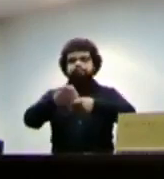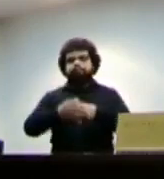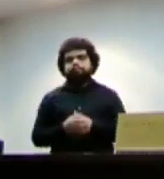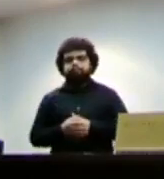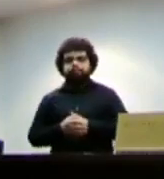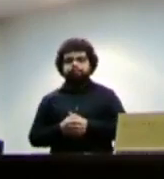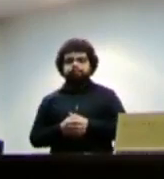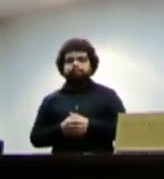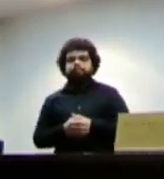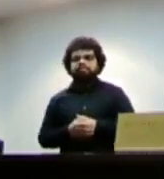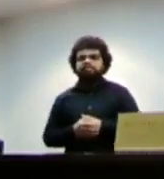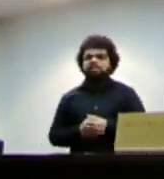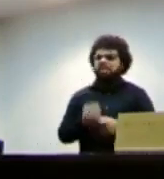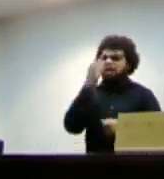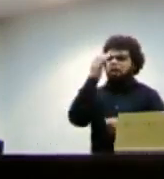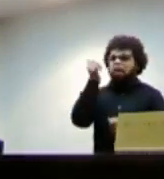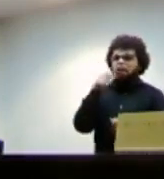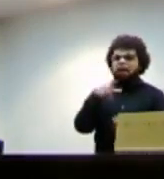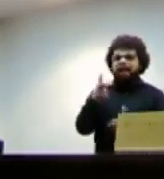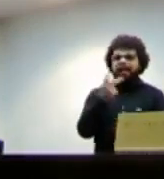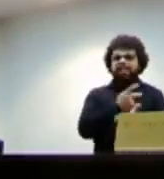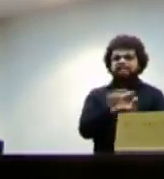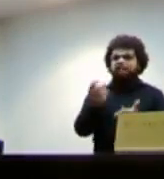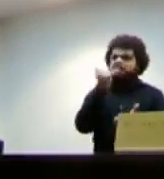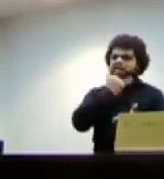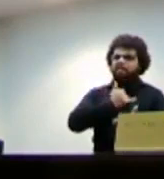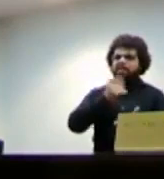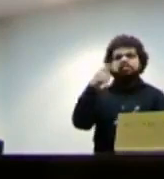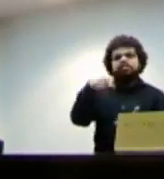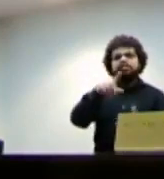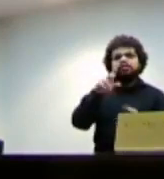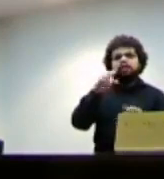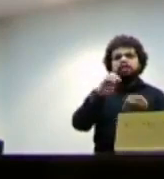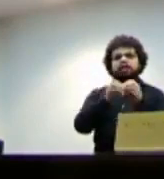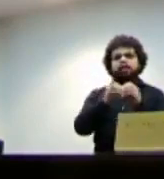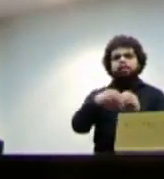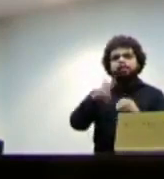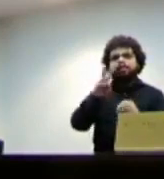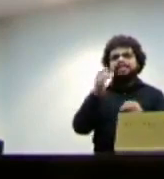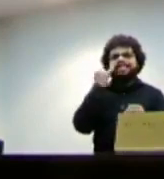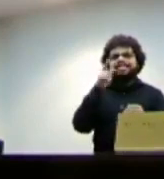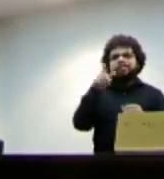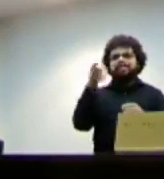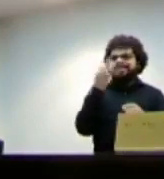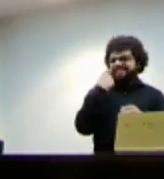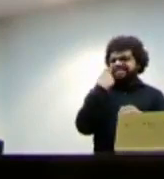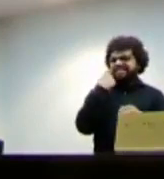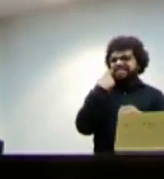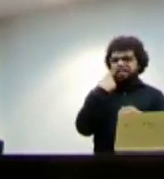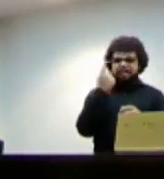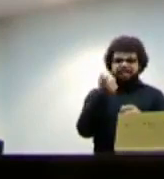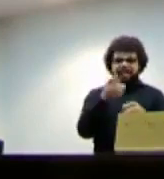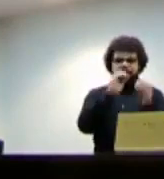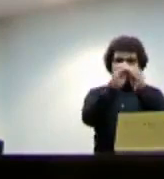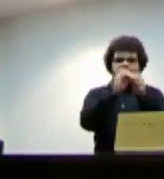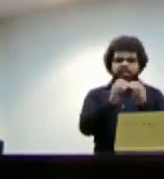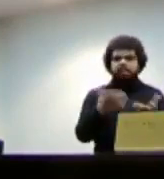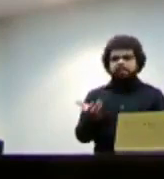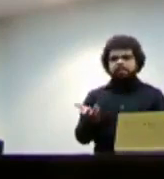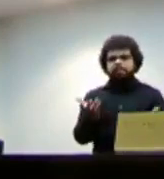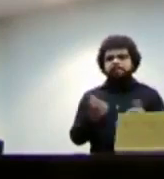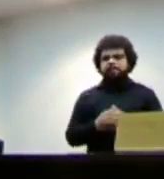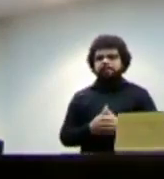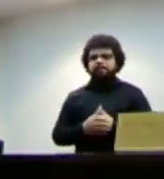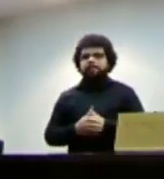Luego, ¿Y por qué falló esa turbina de la unidad 6 si ustedes acababan de reparar la unidad 6? Estamos